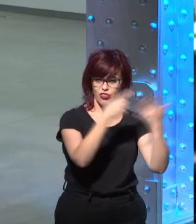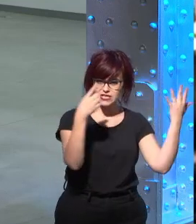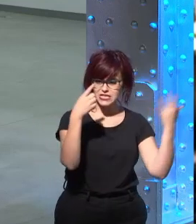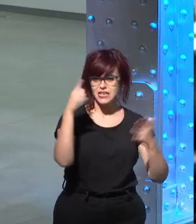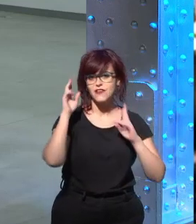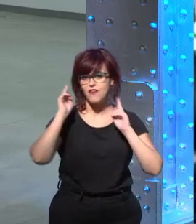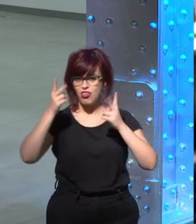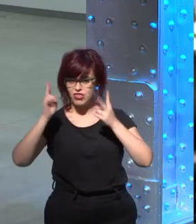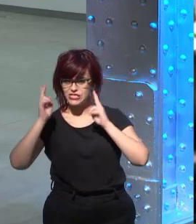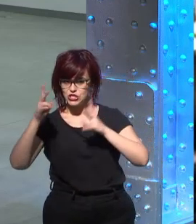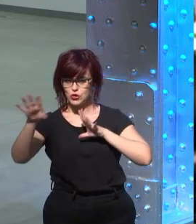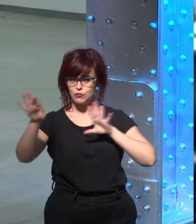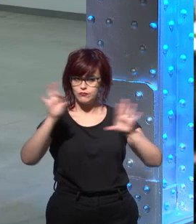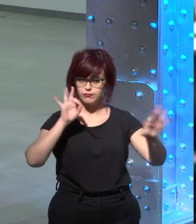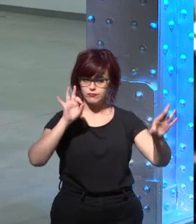Papa Francisco.